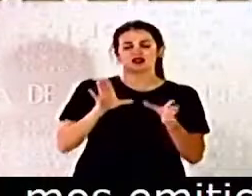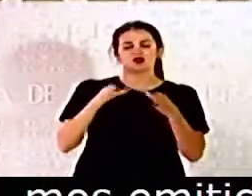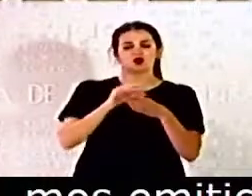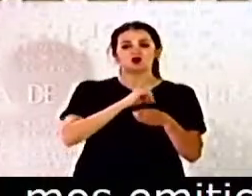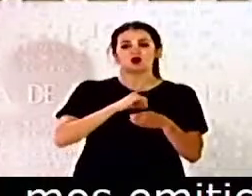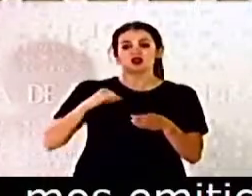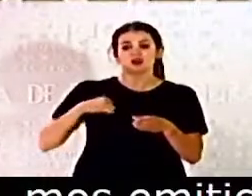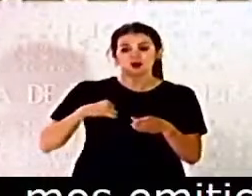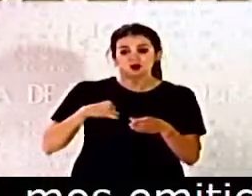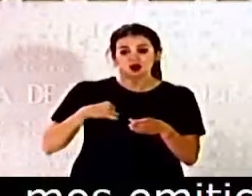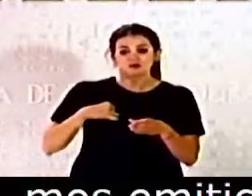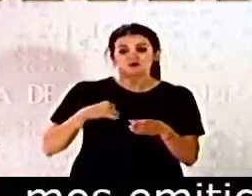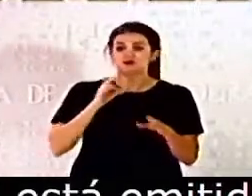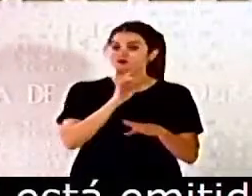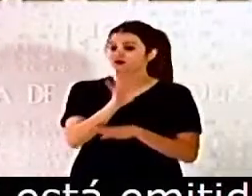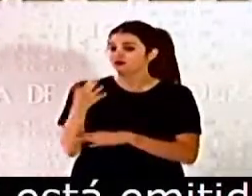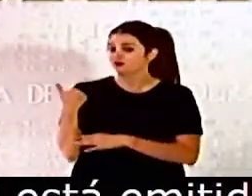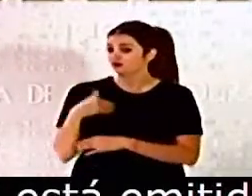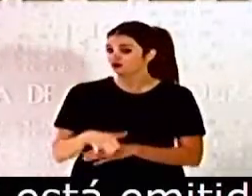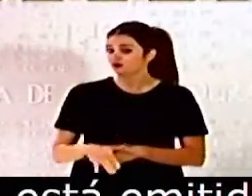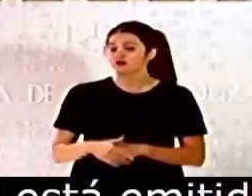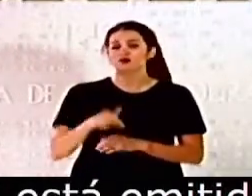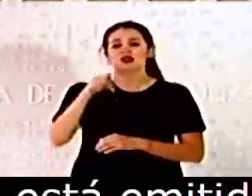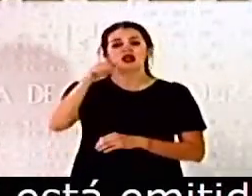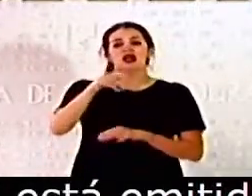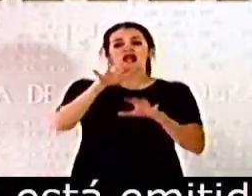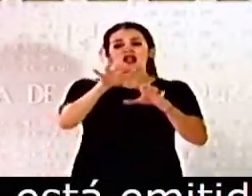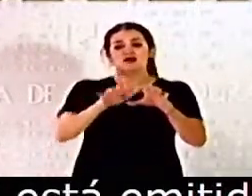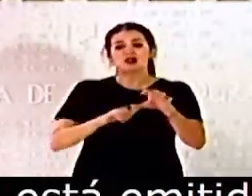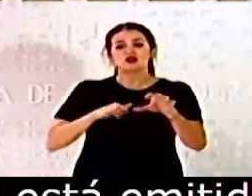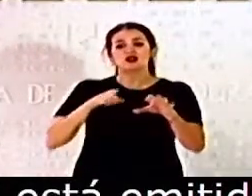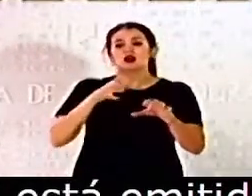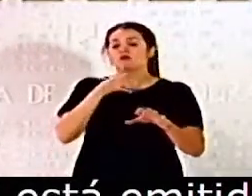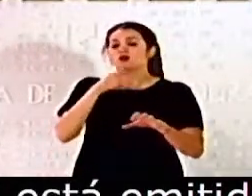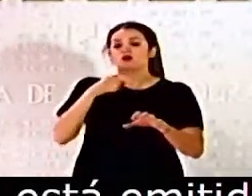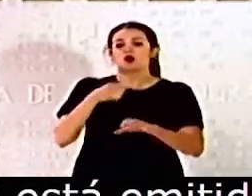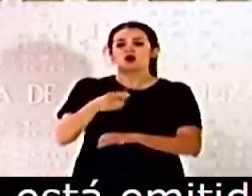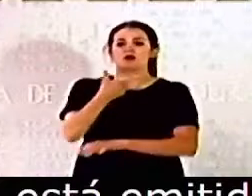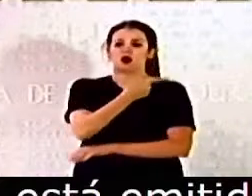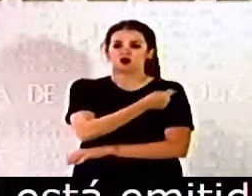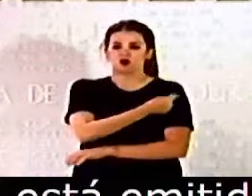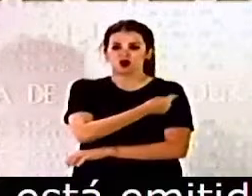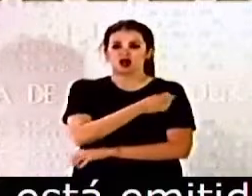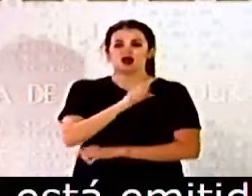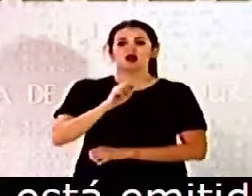Extremadura. La inmensa mayoría de esos certificados son de vacunación.